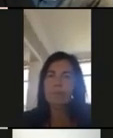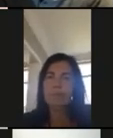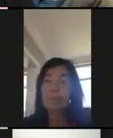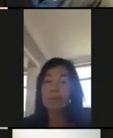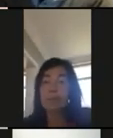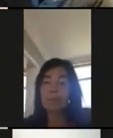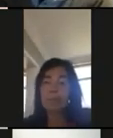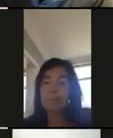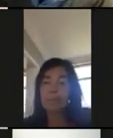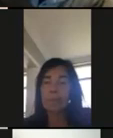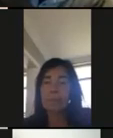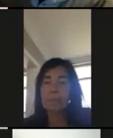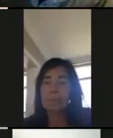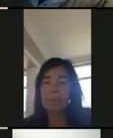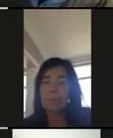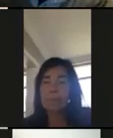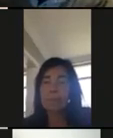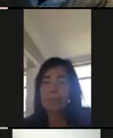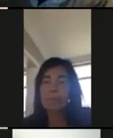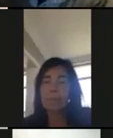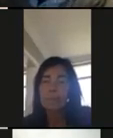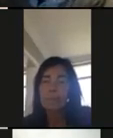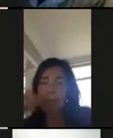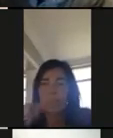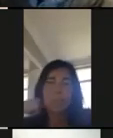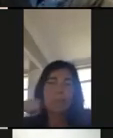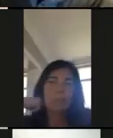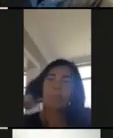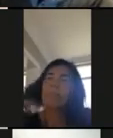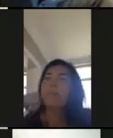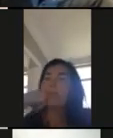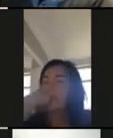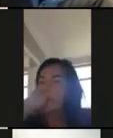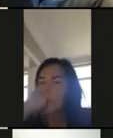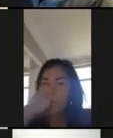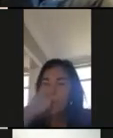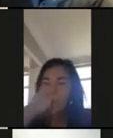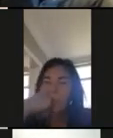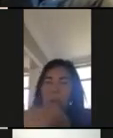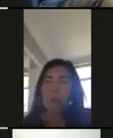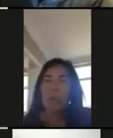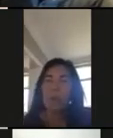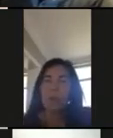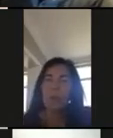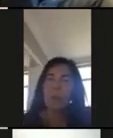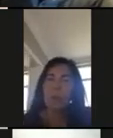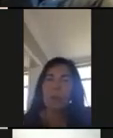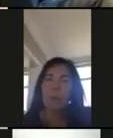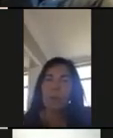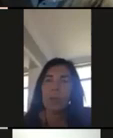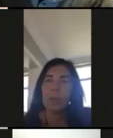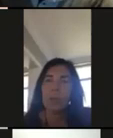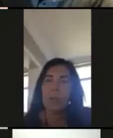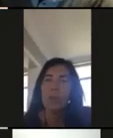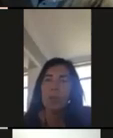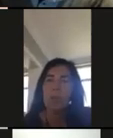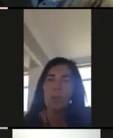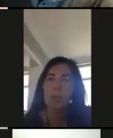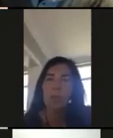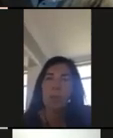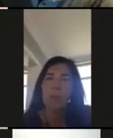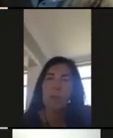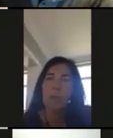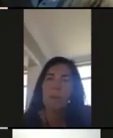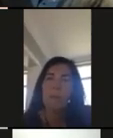le escribe una carta al rector de la universidad buenos aires- que era leopoldo basavilbaso donde le